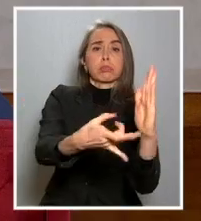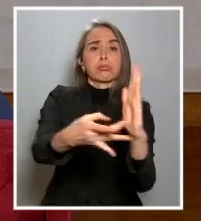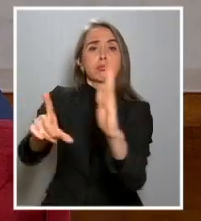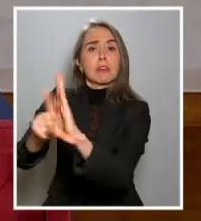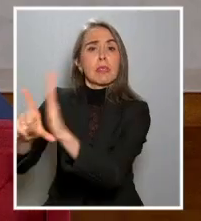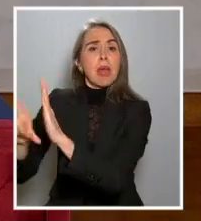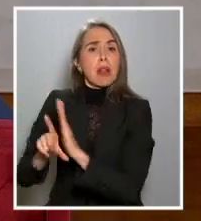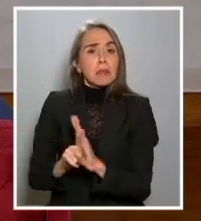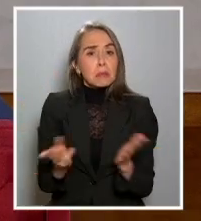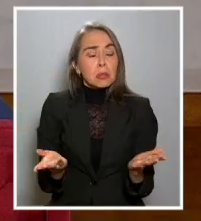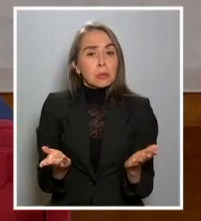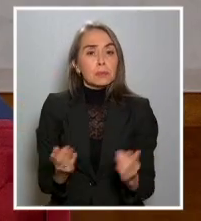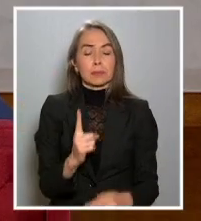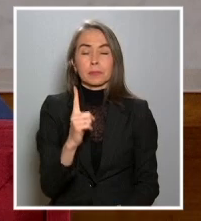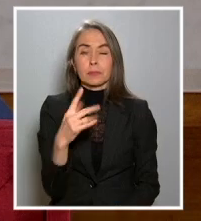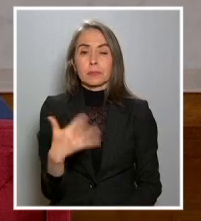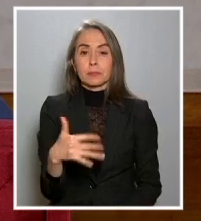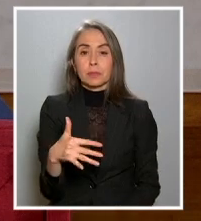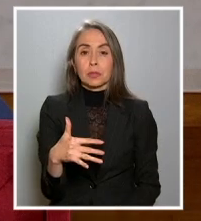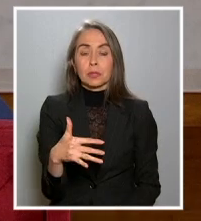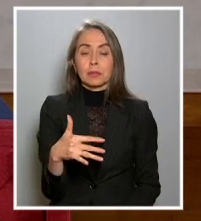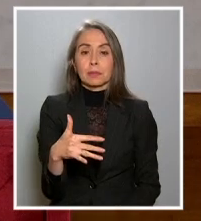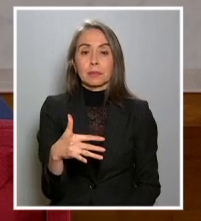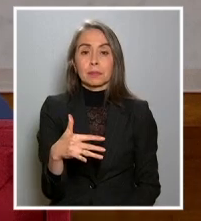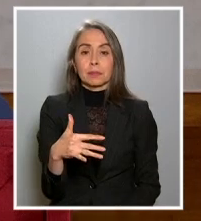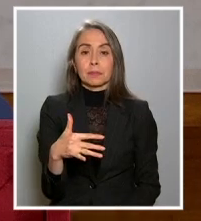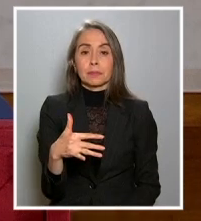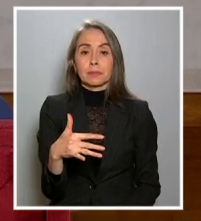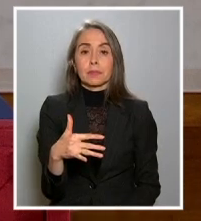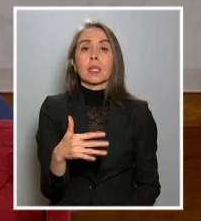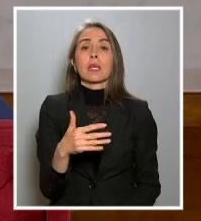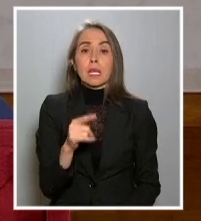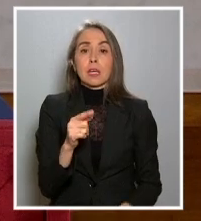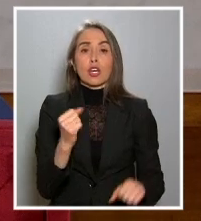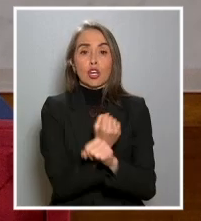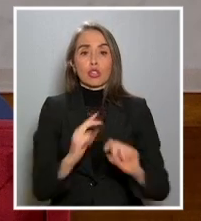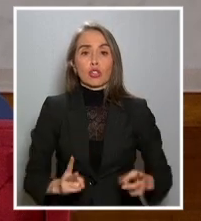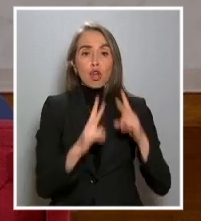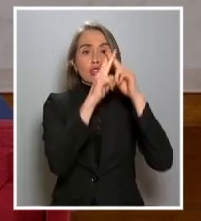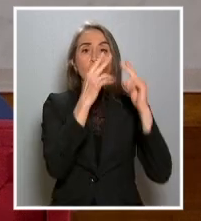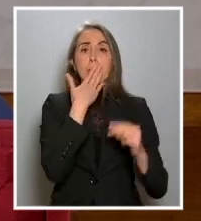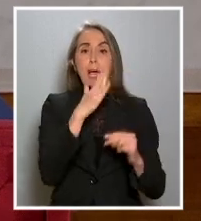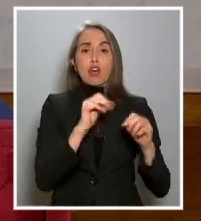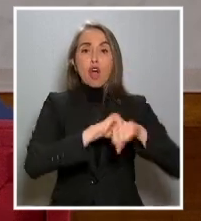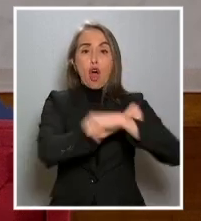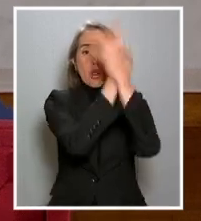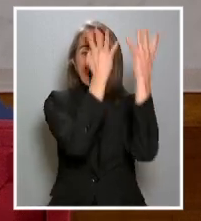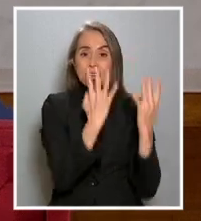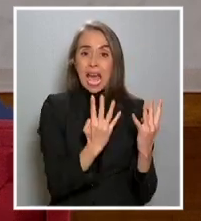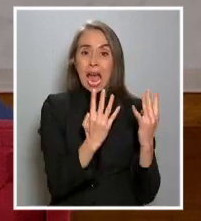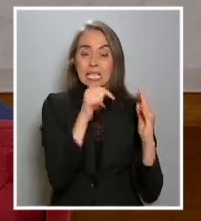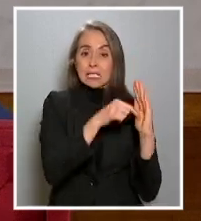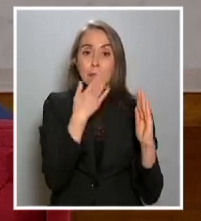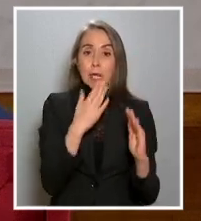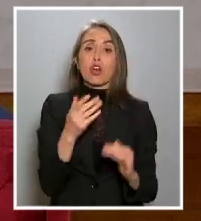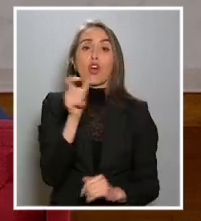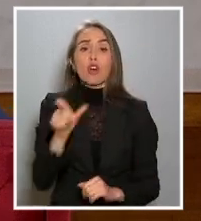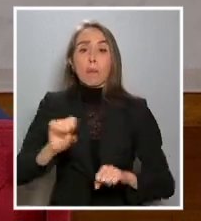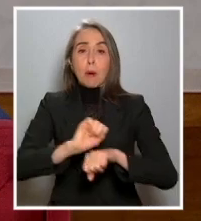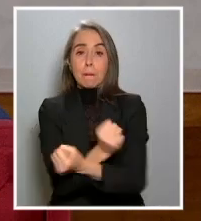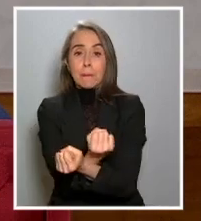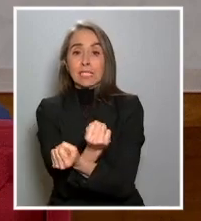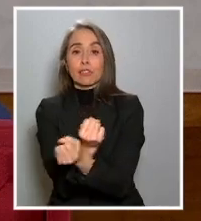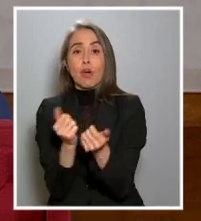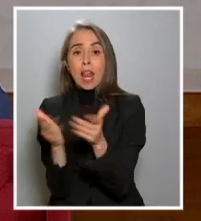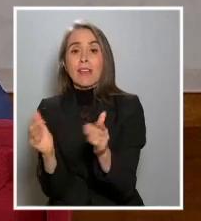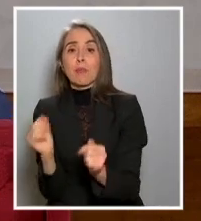Y tan importante como tener mejores cárceles es tener una política de reinserción que sea